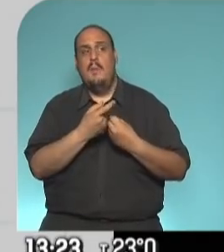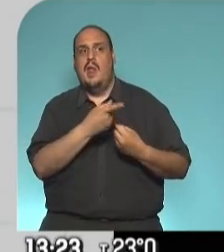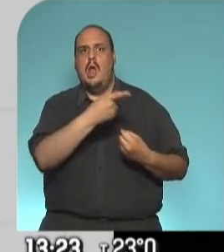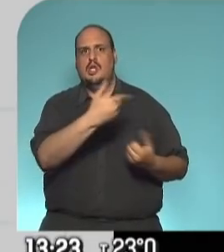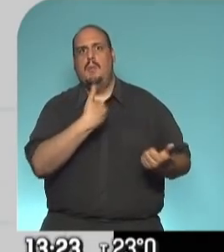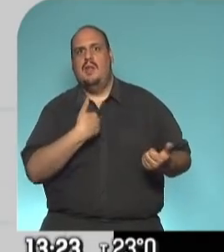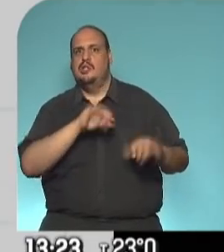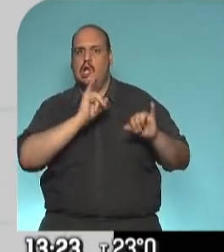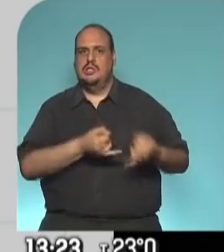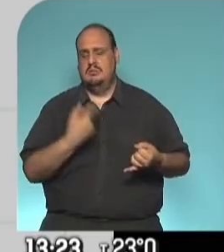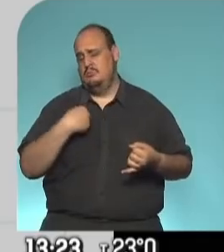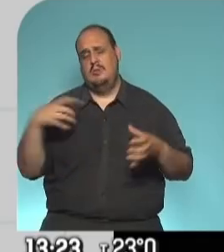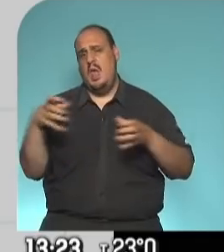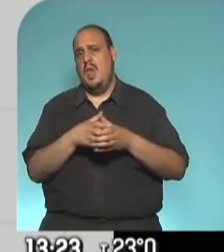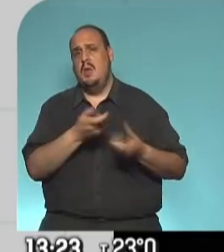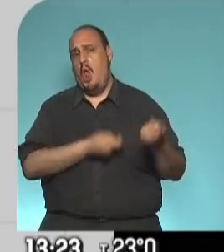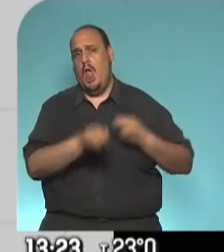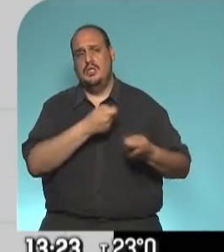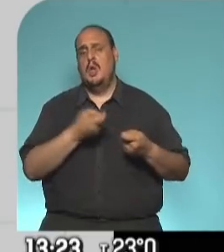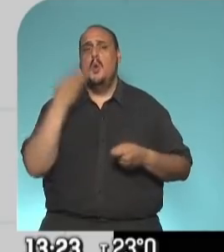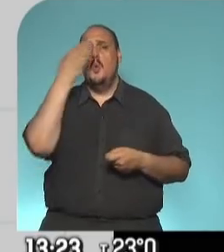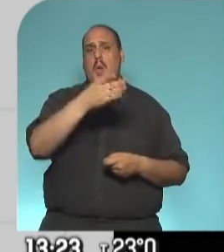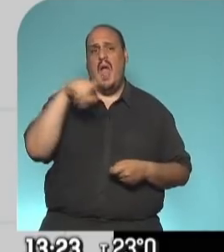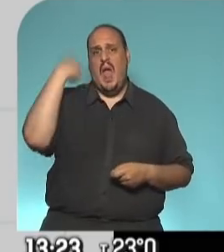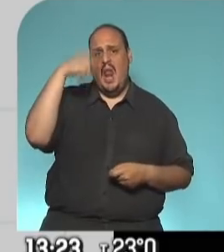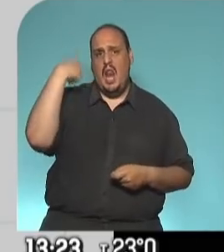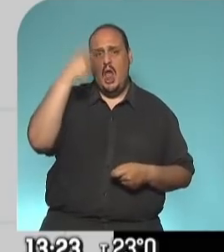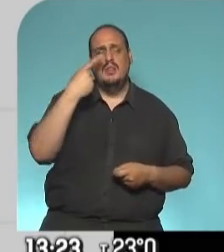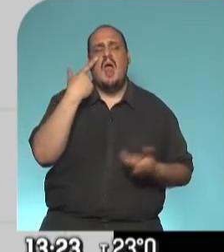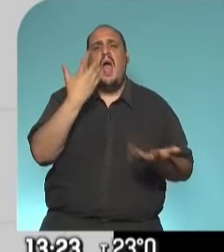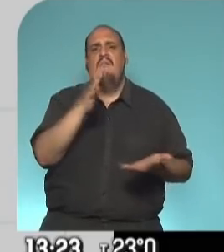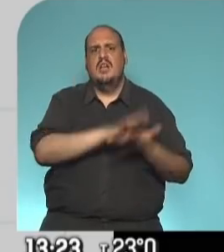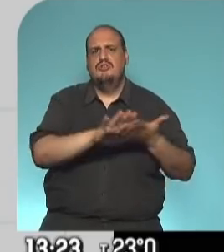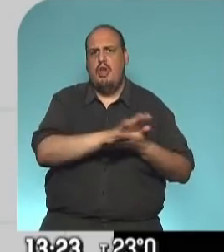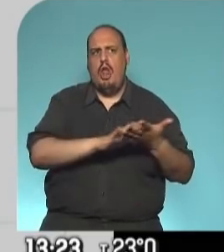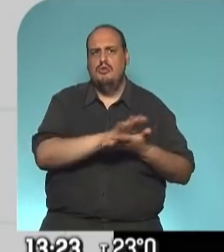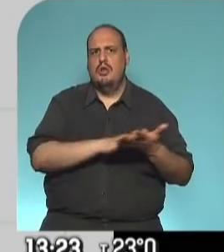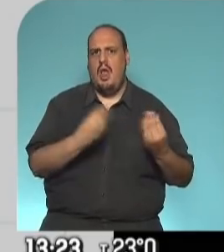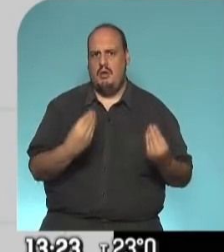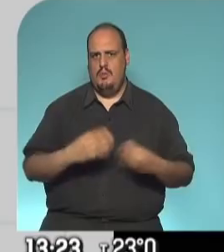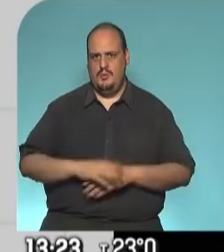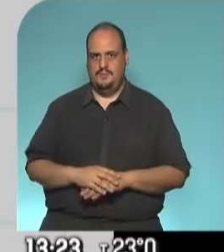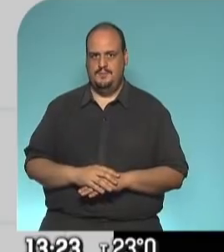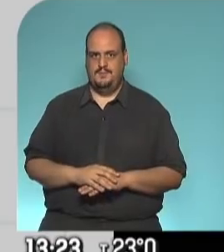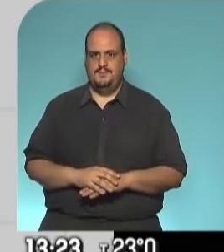planeado, nuestro equipo negociador irá a Londres la semana próxima para intensificar esas negociaciones.